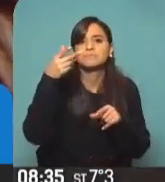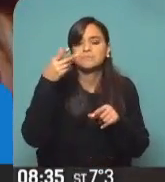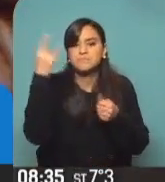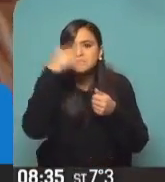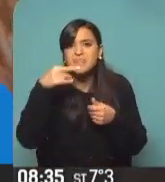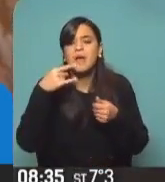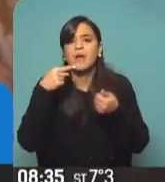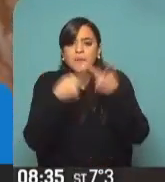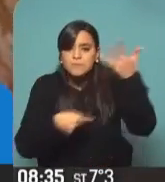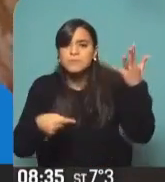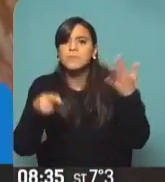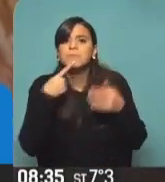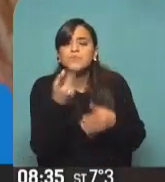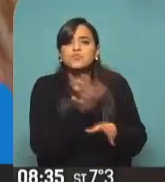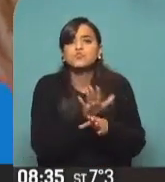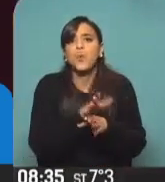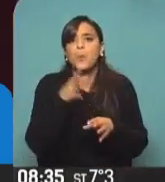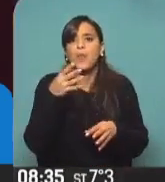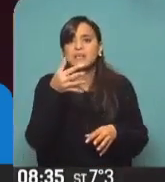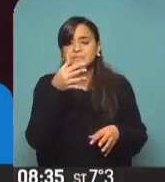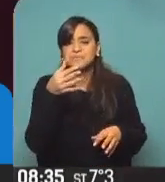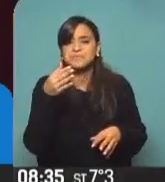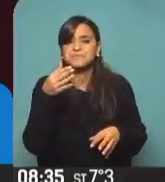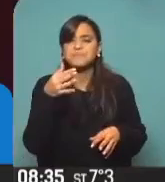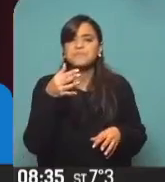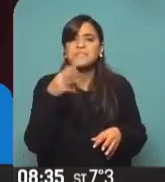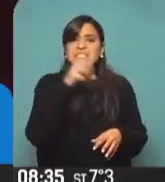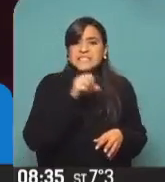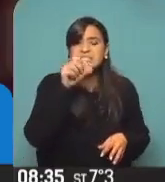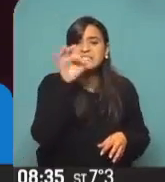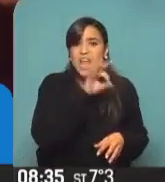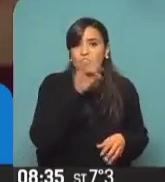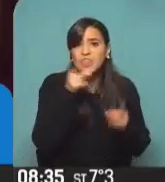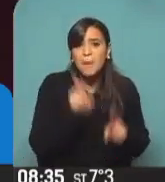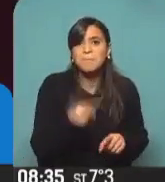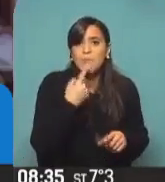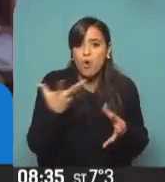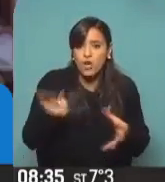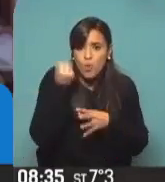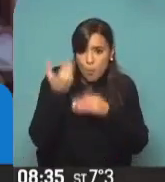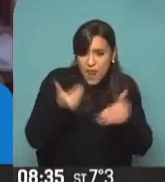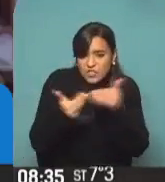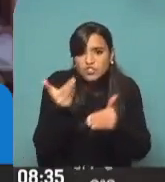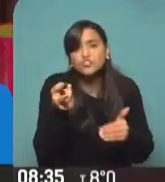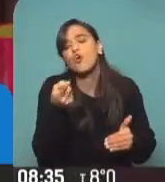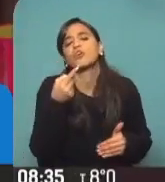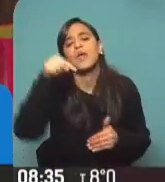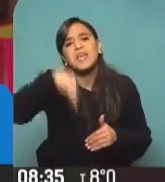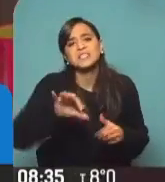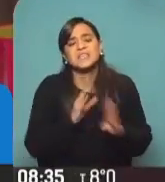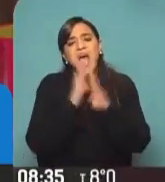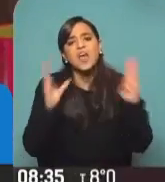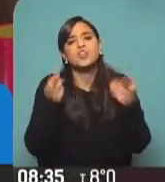en cambio estructural en el sector porcino también da la posibilidad de que seguramente tengamos una recuperación y este año por suerte también